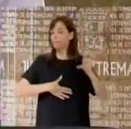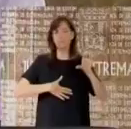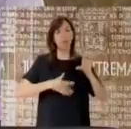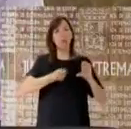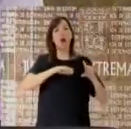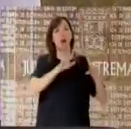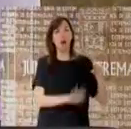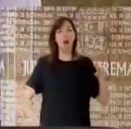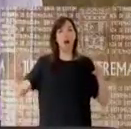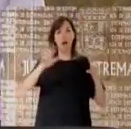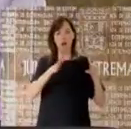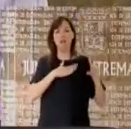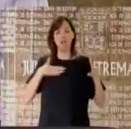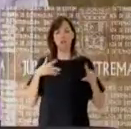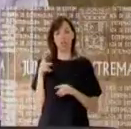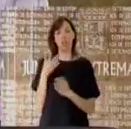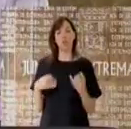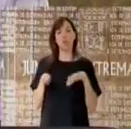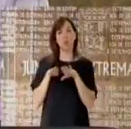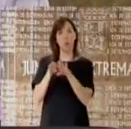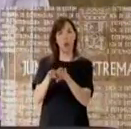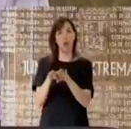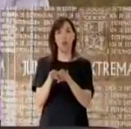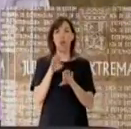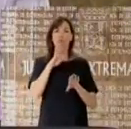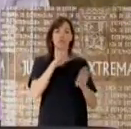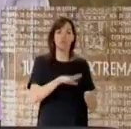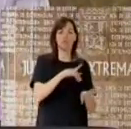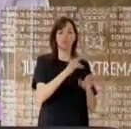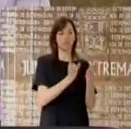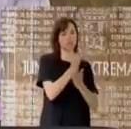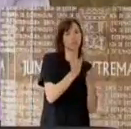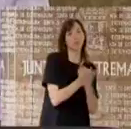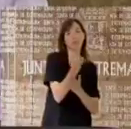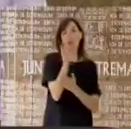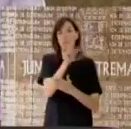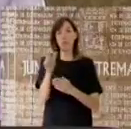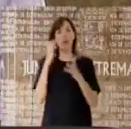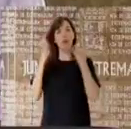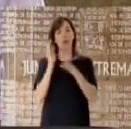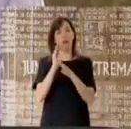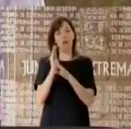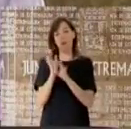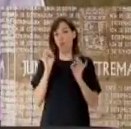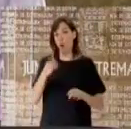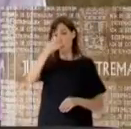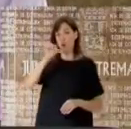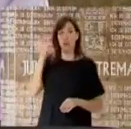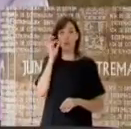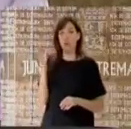que queremos que sea igualitario con sus agricultores y agricultoras y ganaderos y ganaderas. No puede haber una política agraria